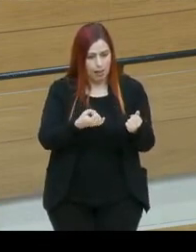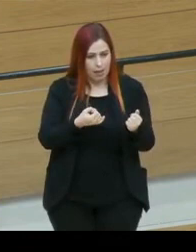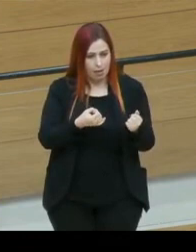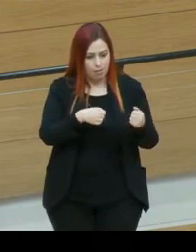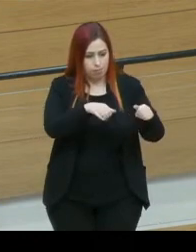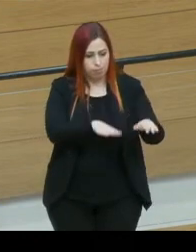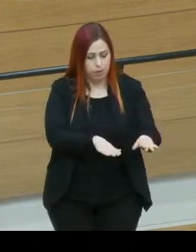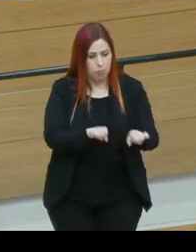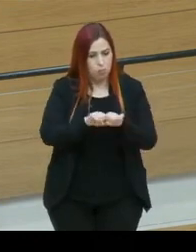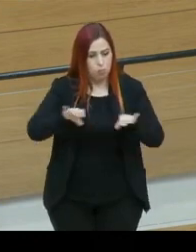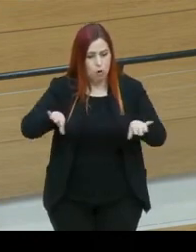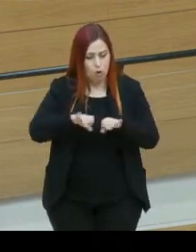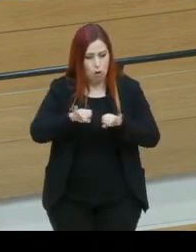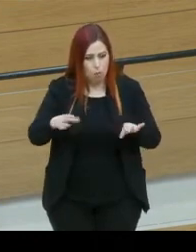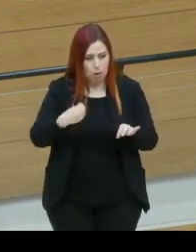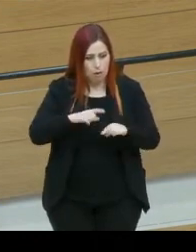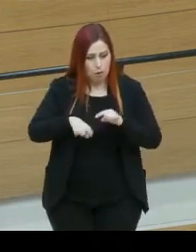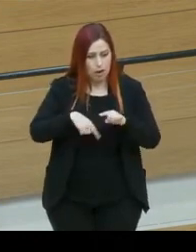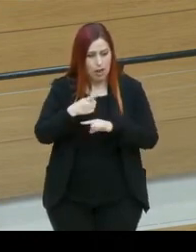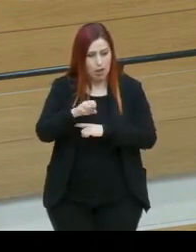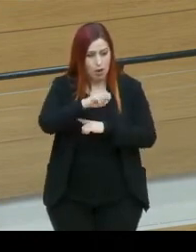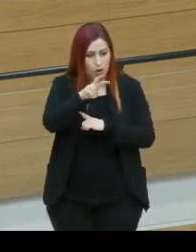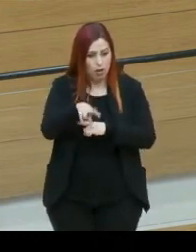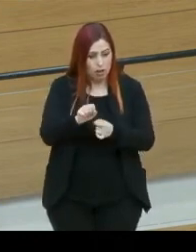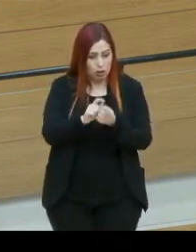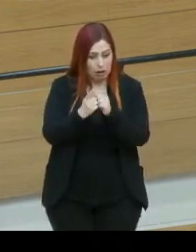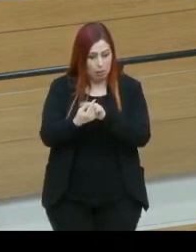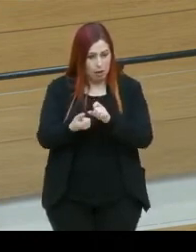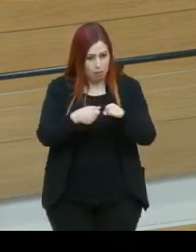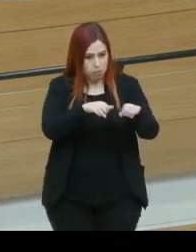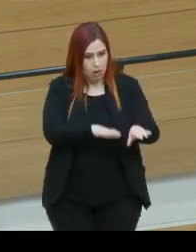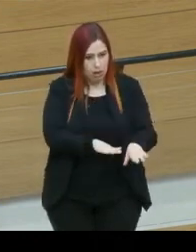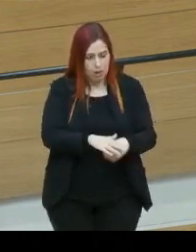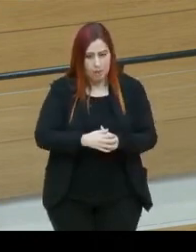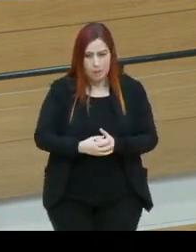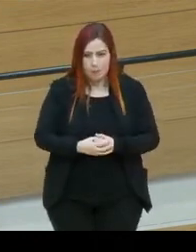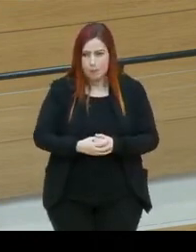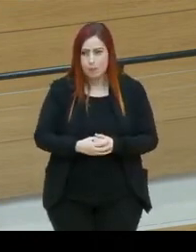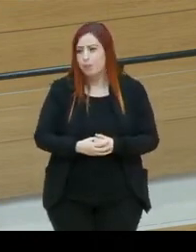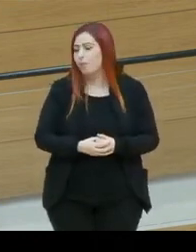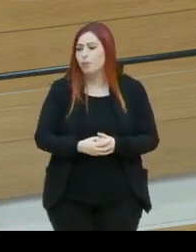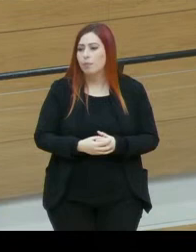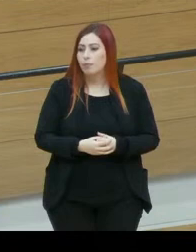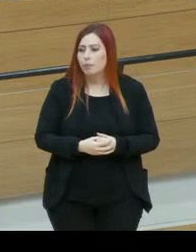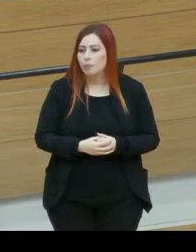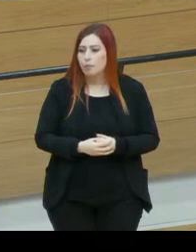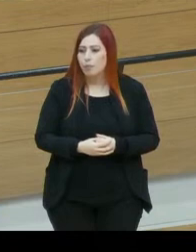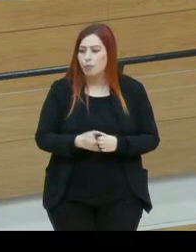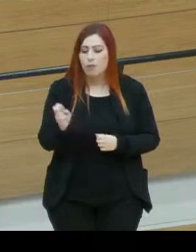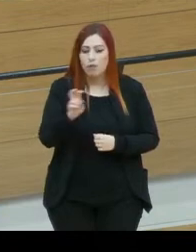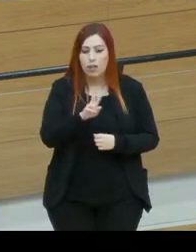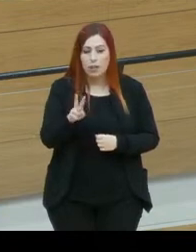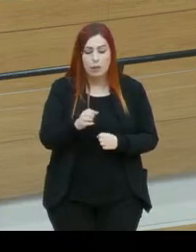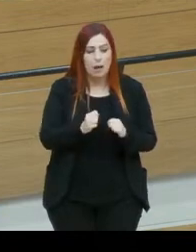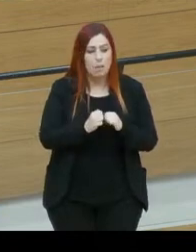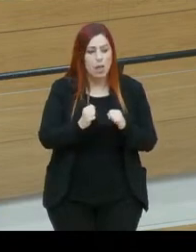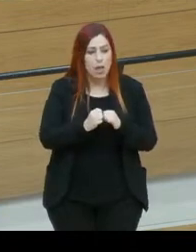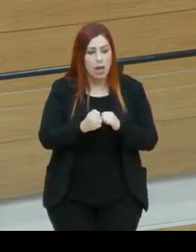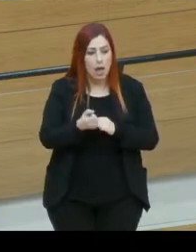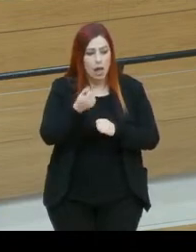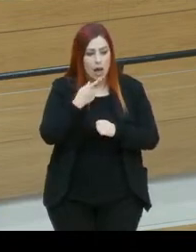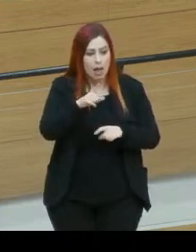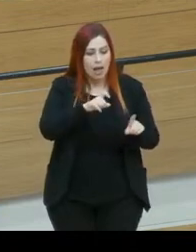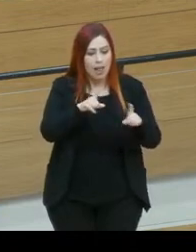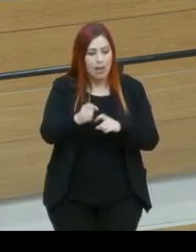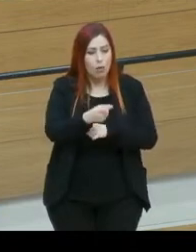estas bombas o estas especies reactivas de oxígeno que os he comentado antes. Y las vitaminas y los minerales los elegimos